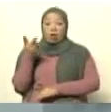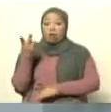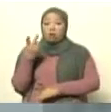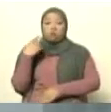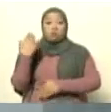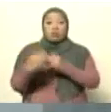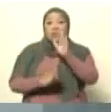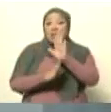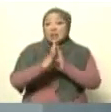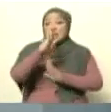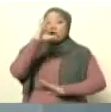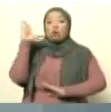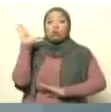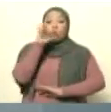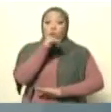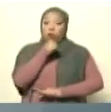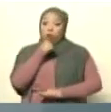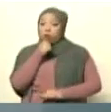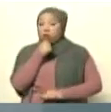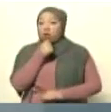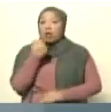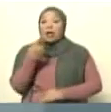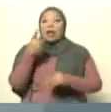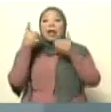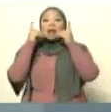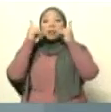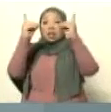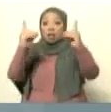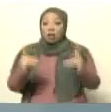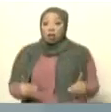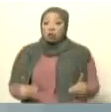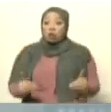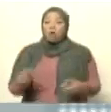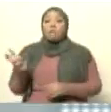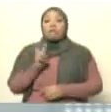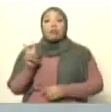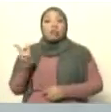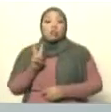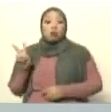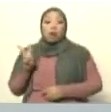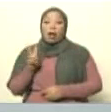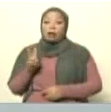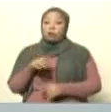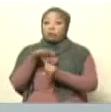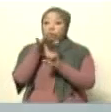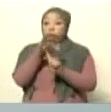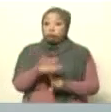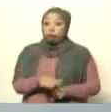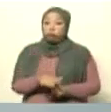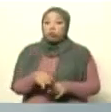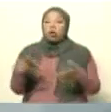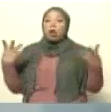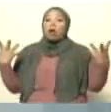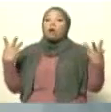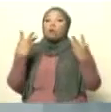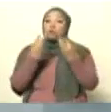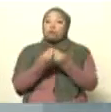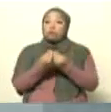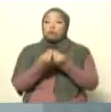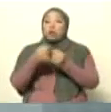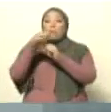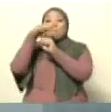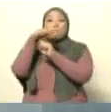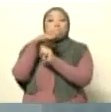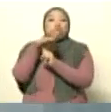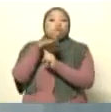ni escribir era inmensa. Los derechos de los venezolanos estaban limitados por la represión